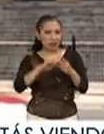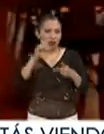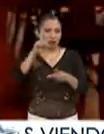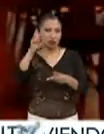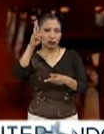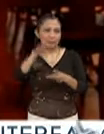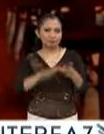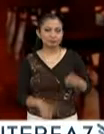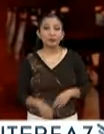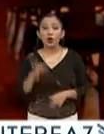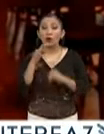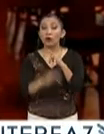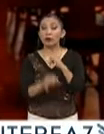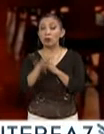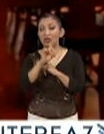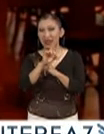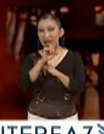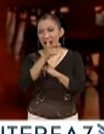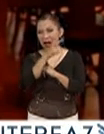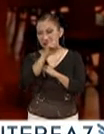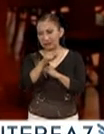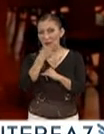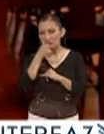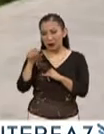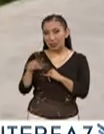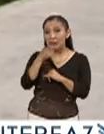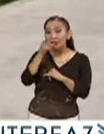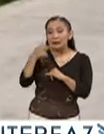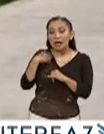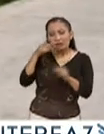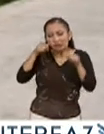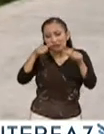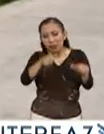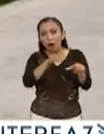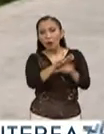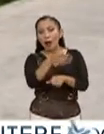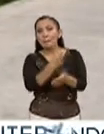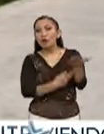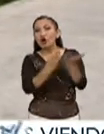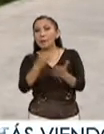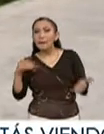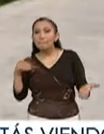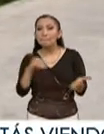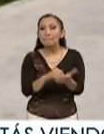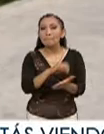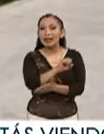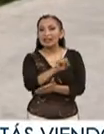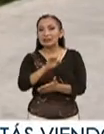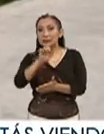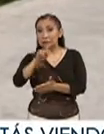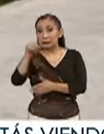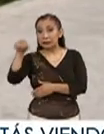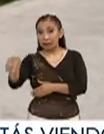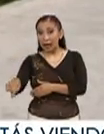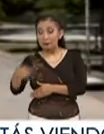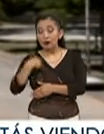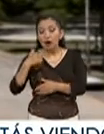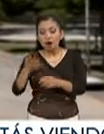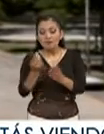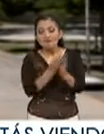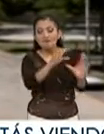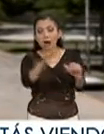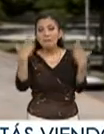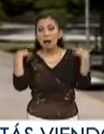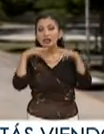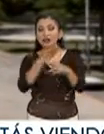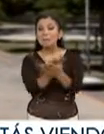doctorado. Finalmente, de la Garza Long explica que están poniendo especial énfasis en el programa implementado por la Secretaría de Educación en la formación